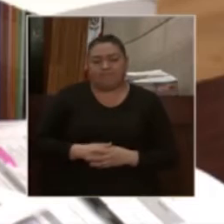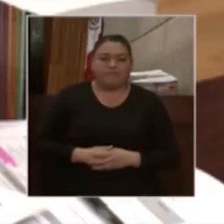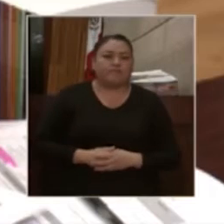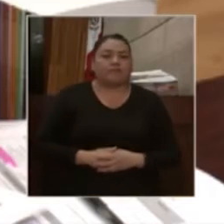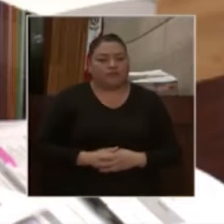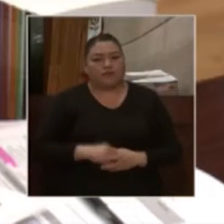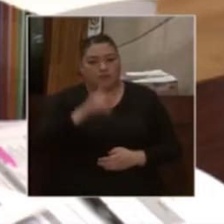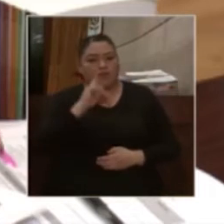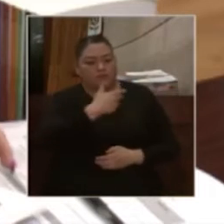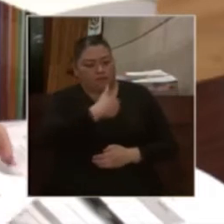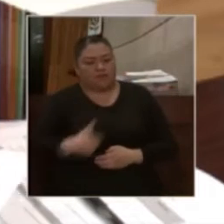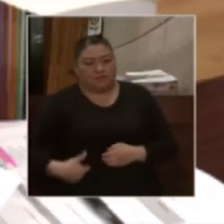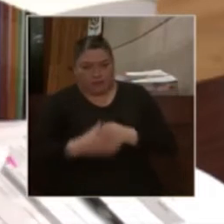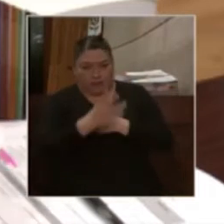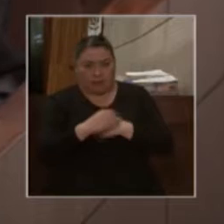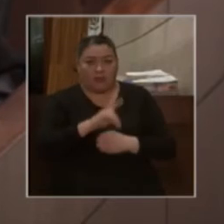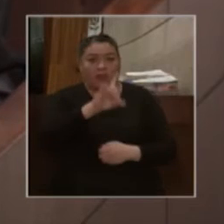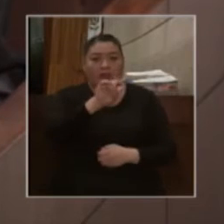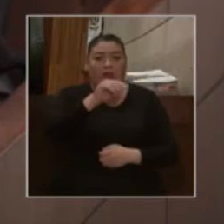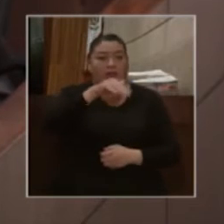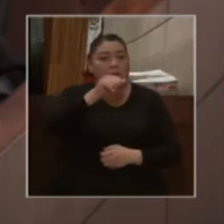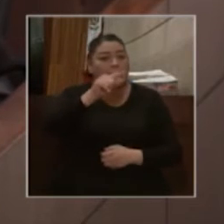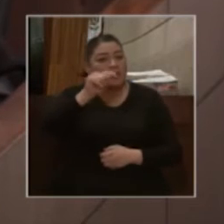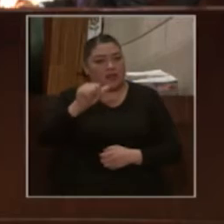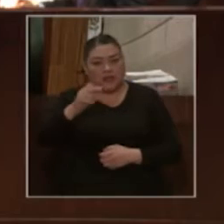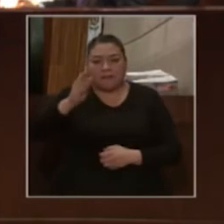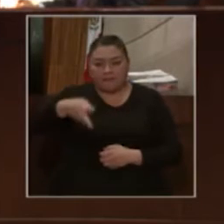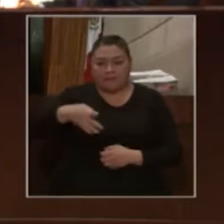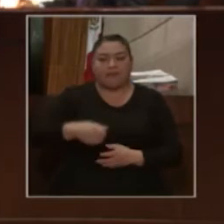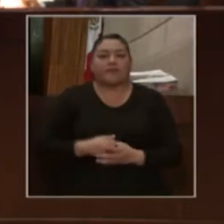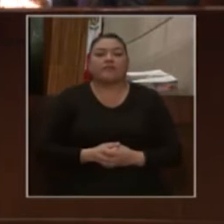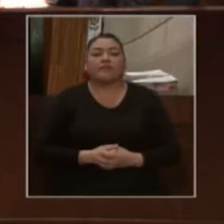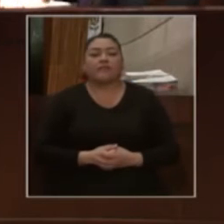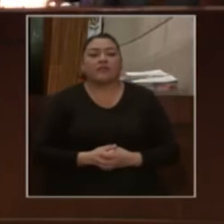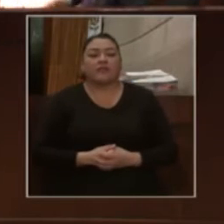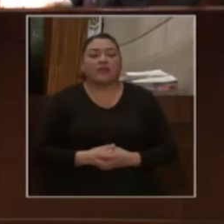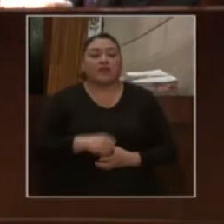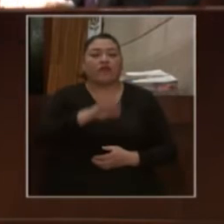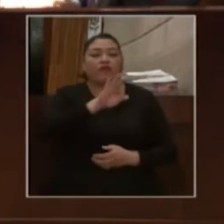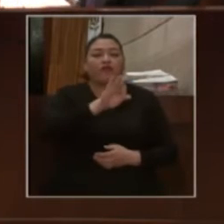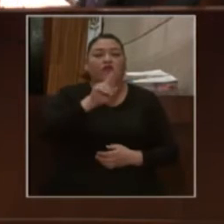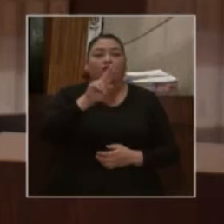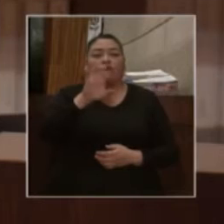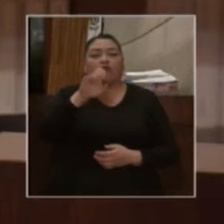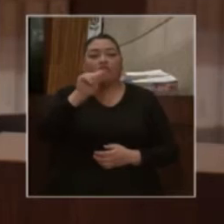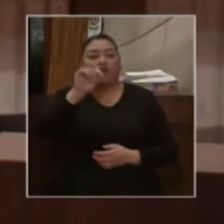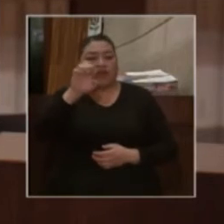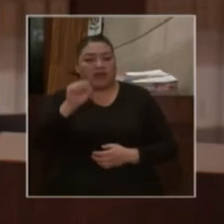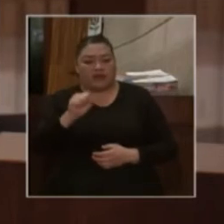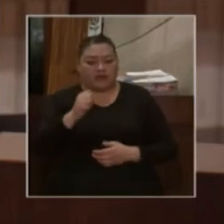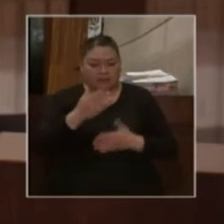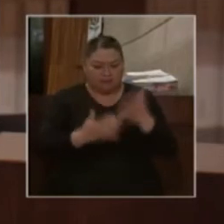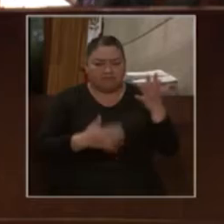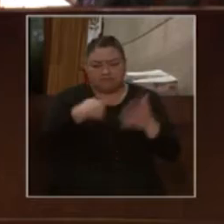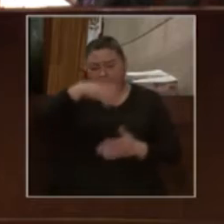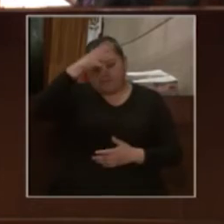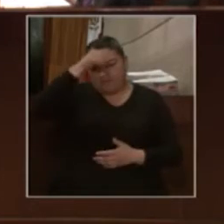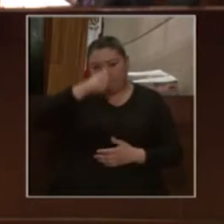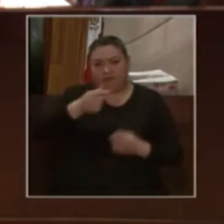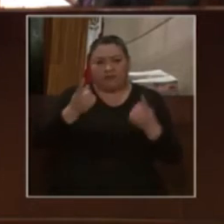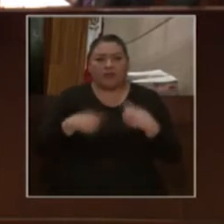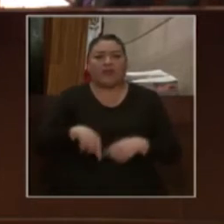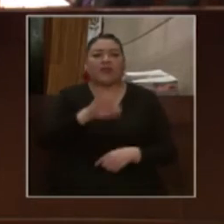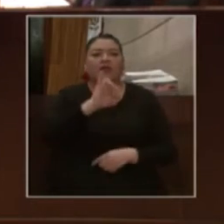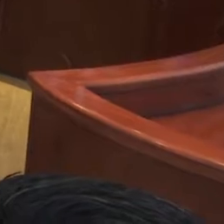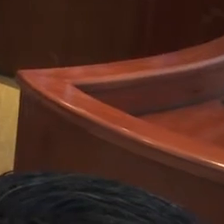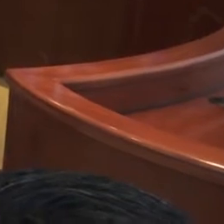del poder judicial de la federación determinaron que los escritos incidental indebido cumplimiento